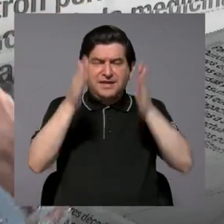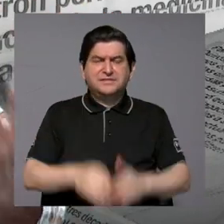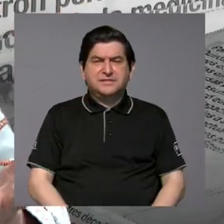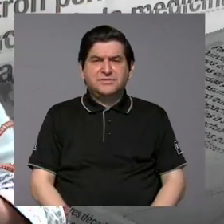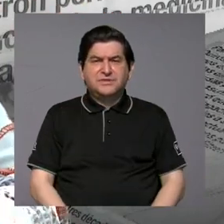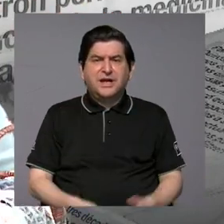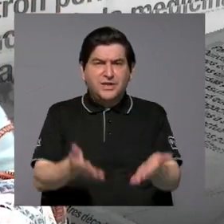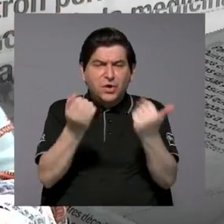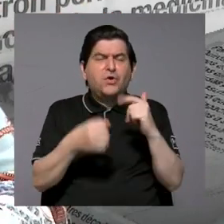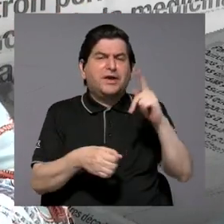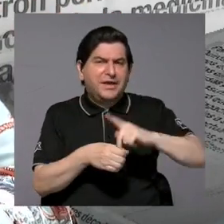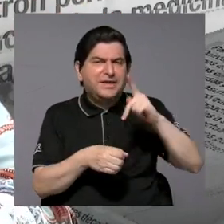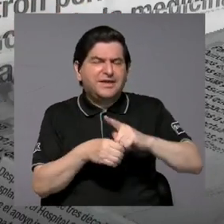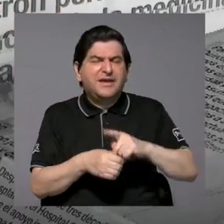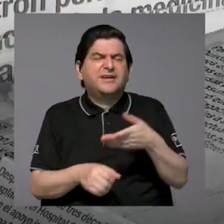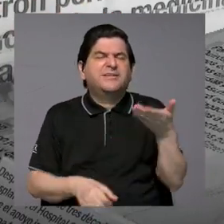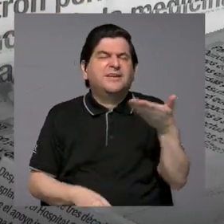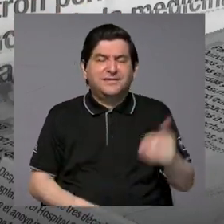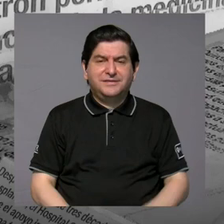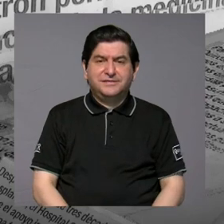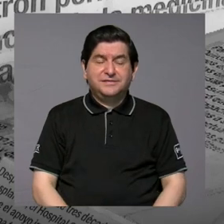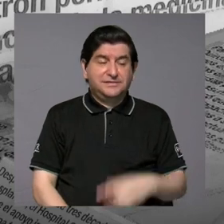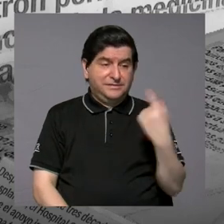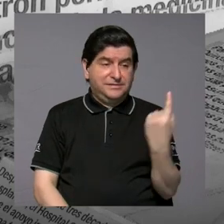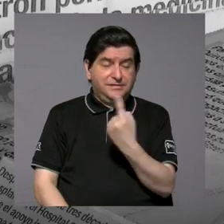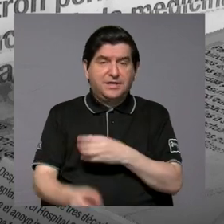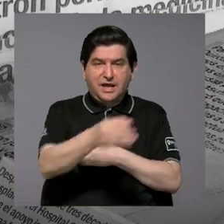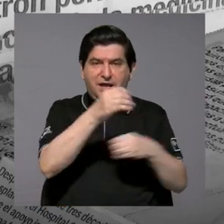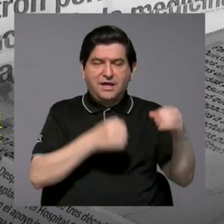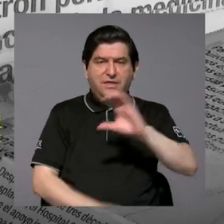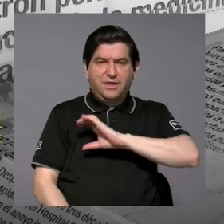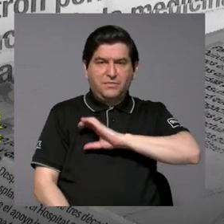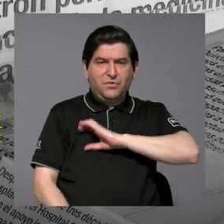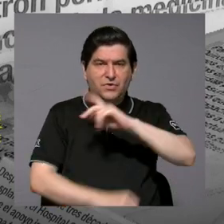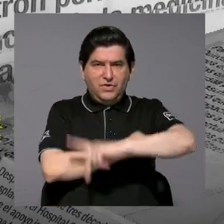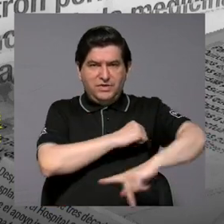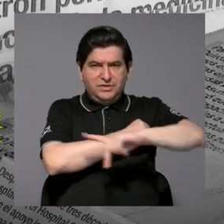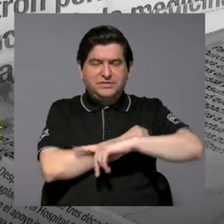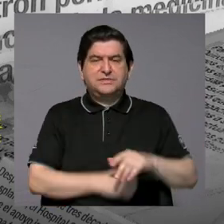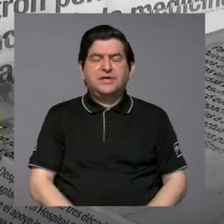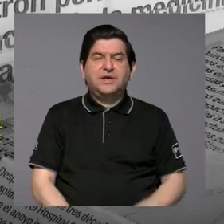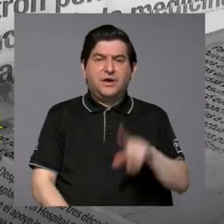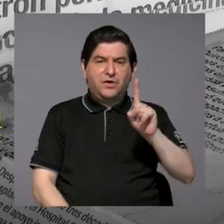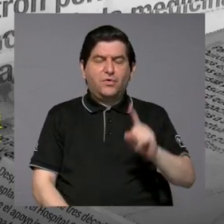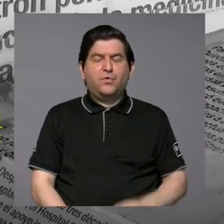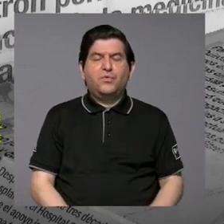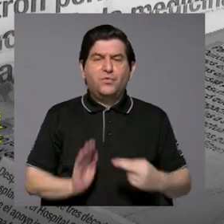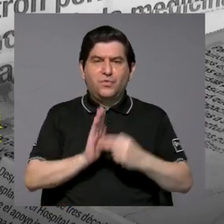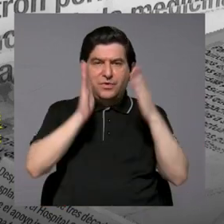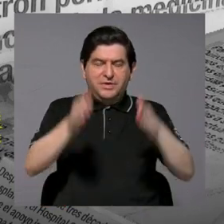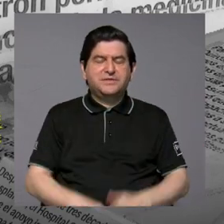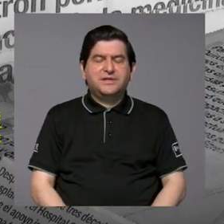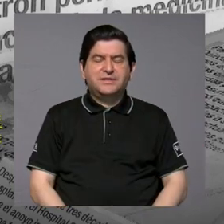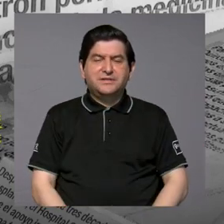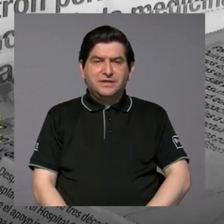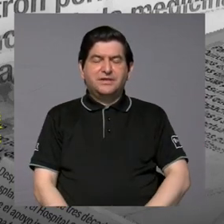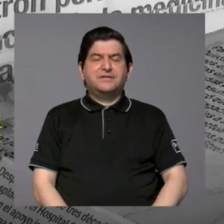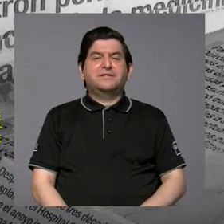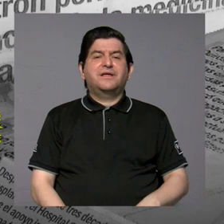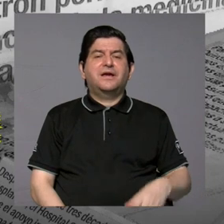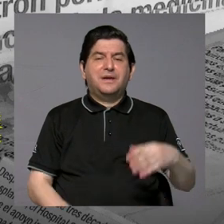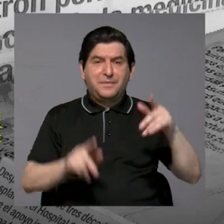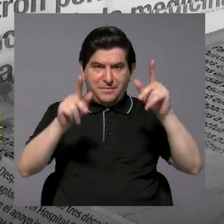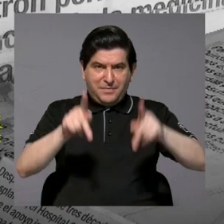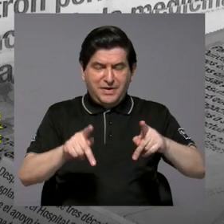acerca y quiere participar bueno cada delegación policial de este país tiene un agente de programas policiales preventivos que se encarga